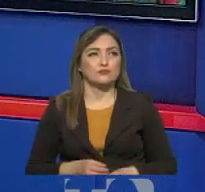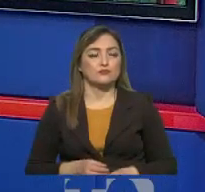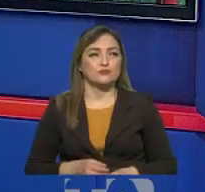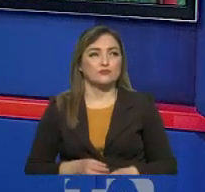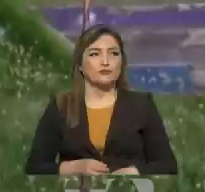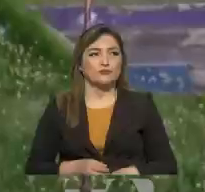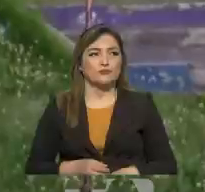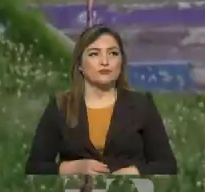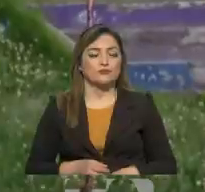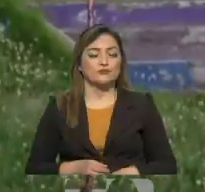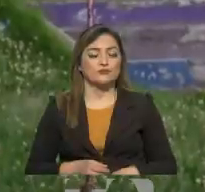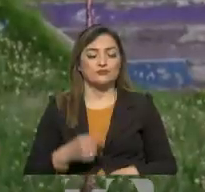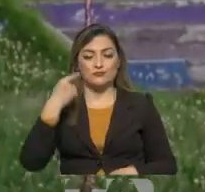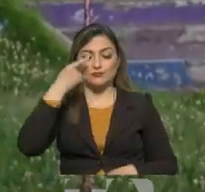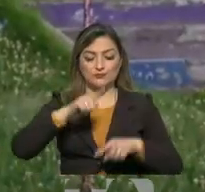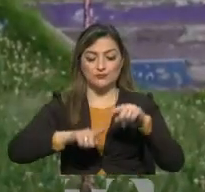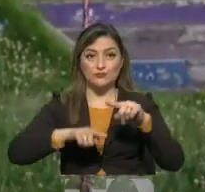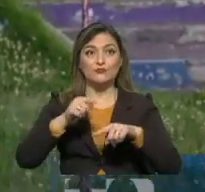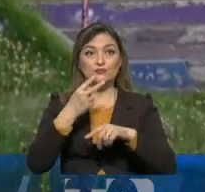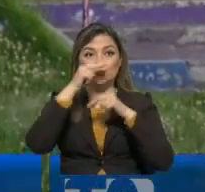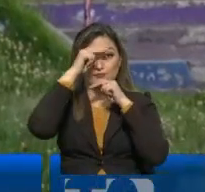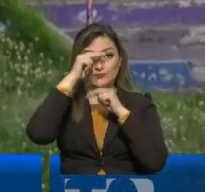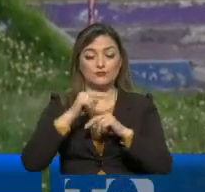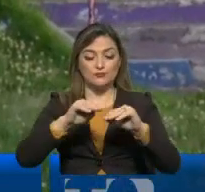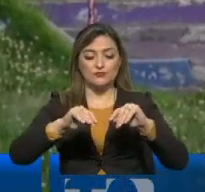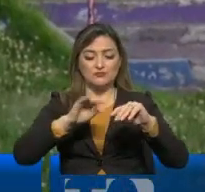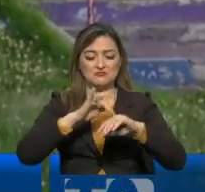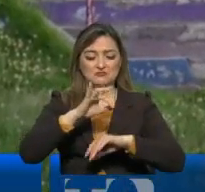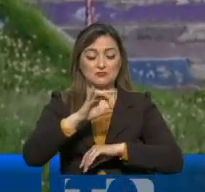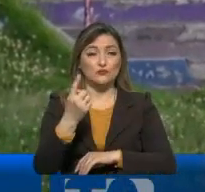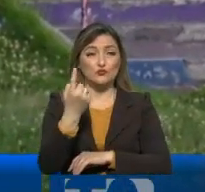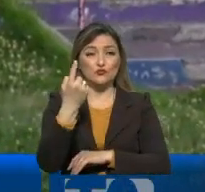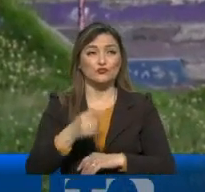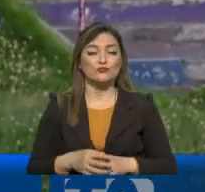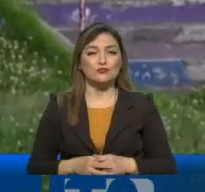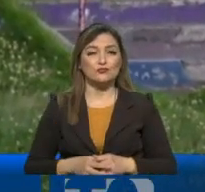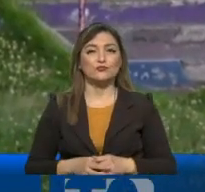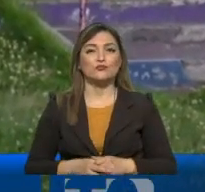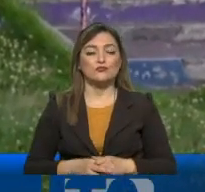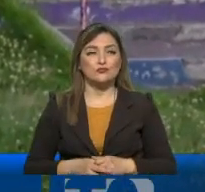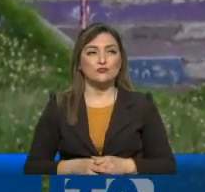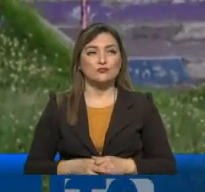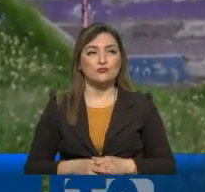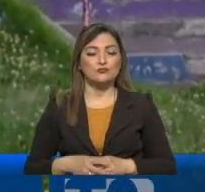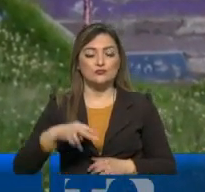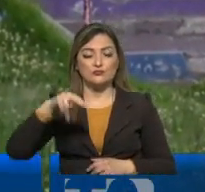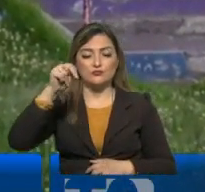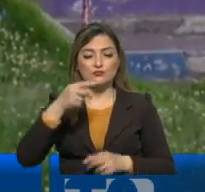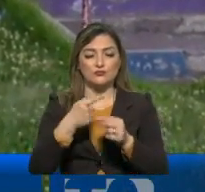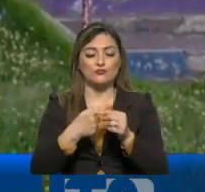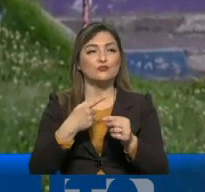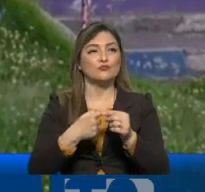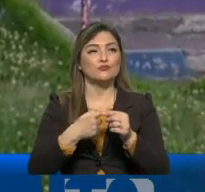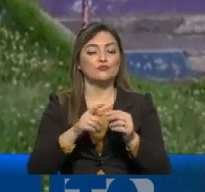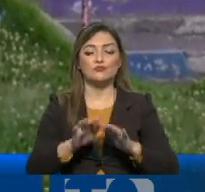Isa, amigos televidentes, no solo es un terreno el baldío el que se encuentra en malas condiciones aquí en el Pinar Alto, en el norte de la capital.